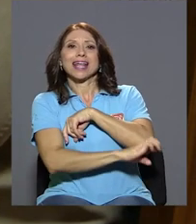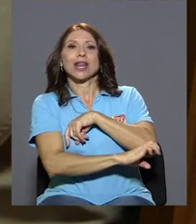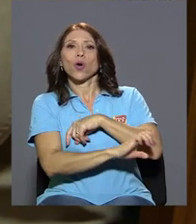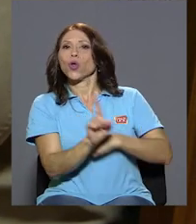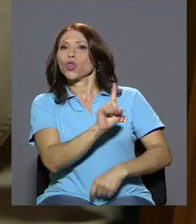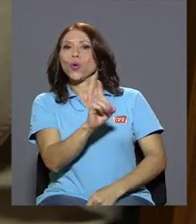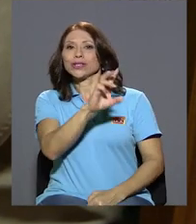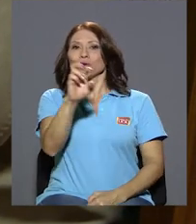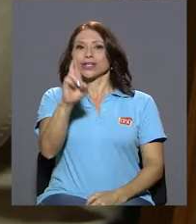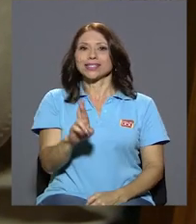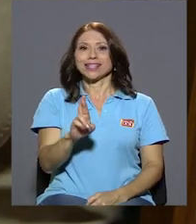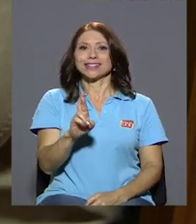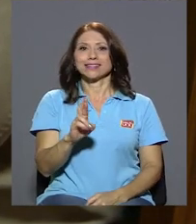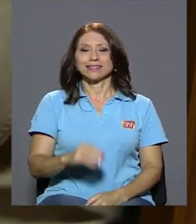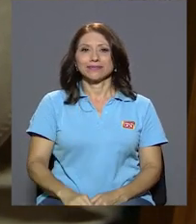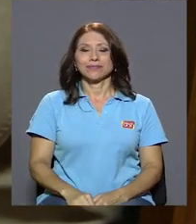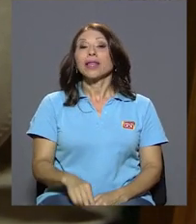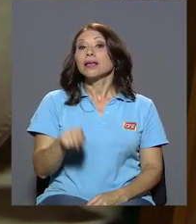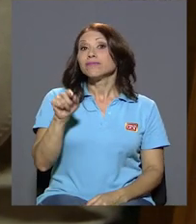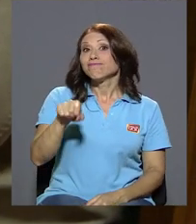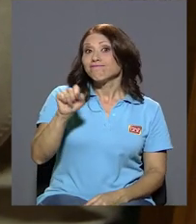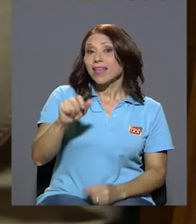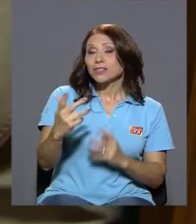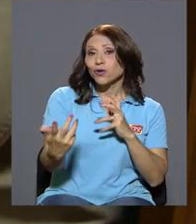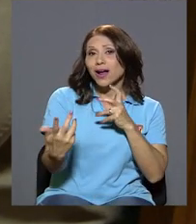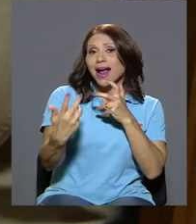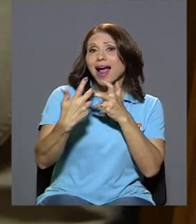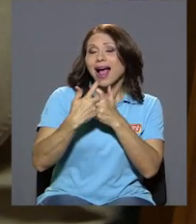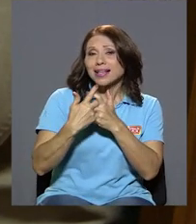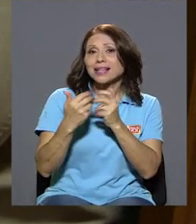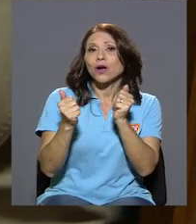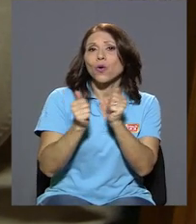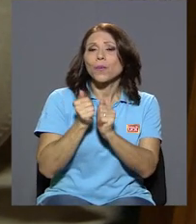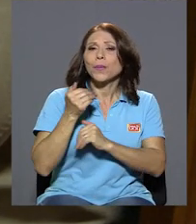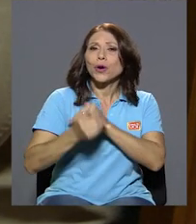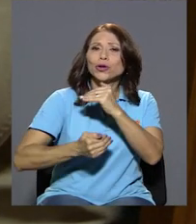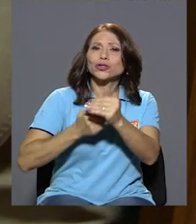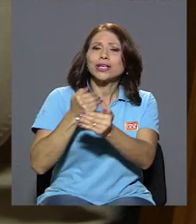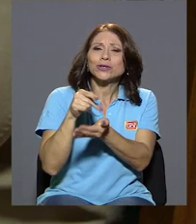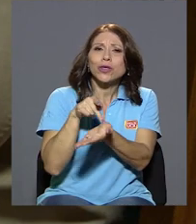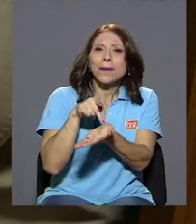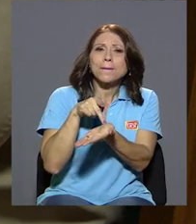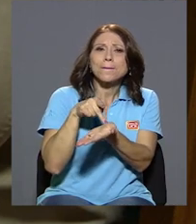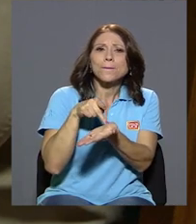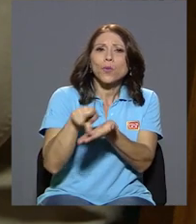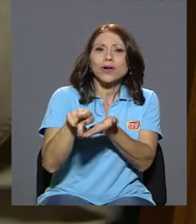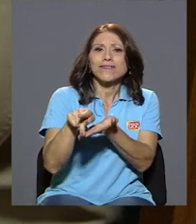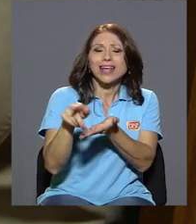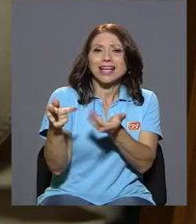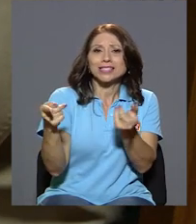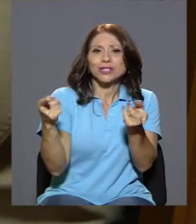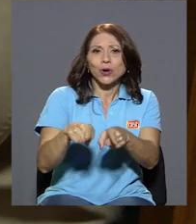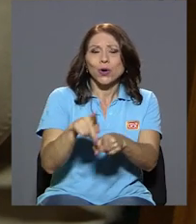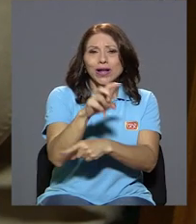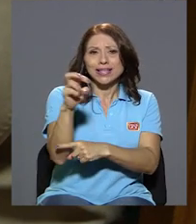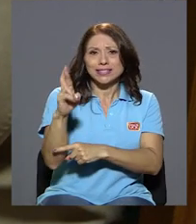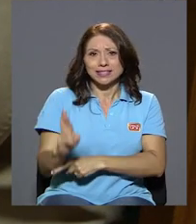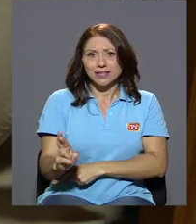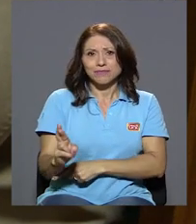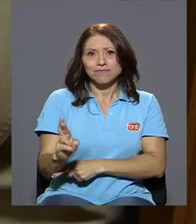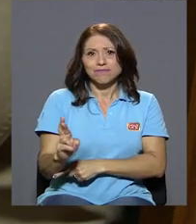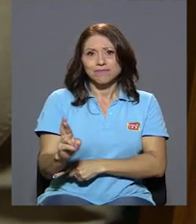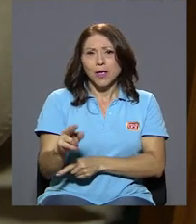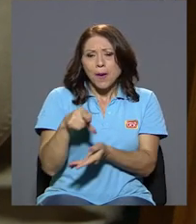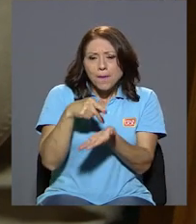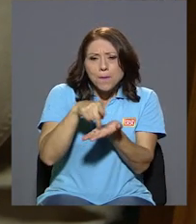si yo soy calza mucho con ese proceso de purificación qué se dio en costa rica